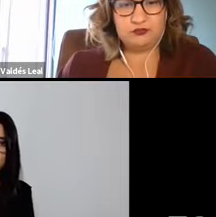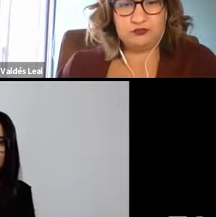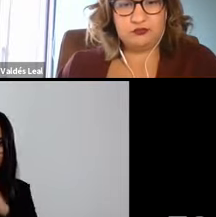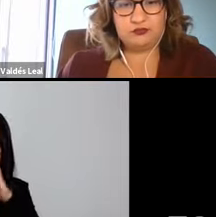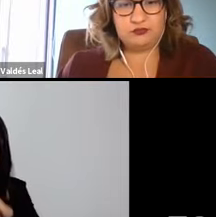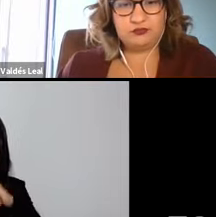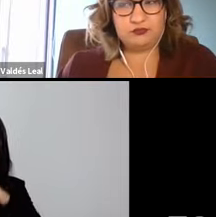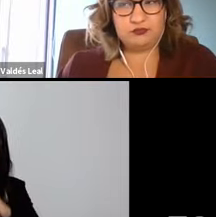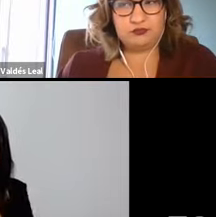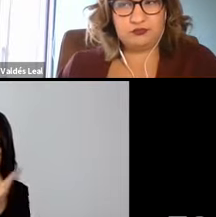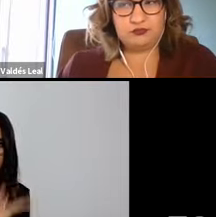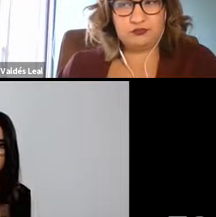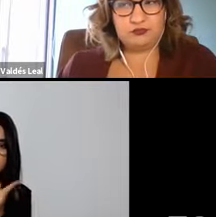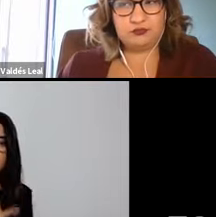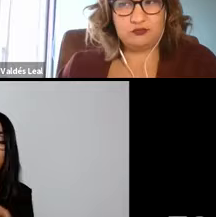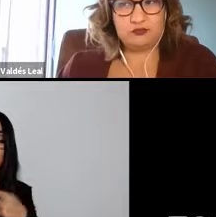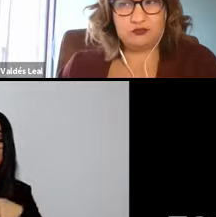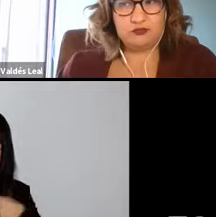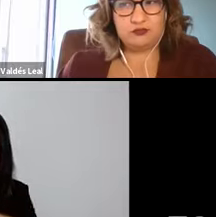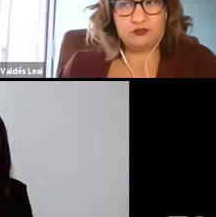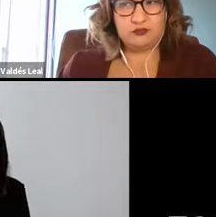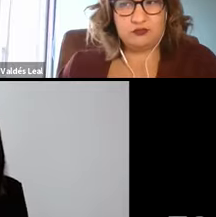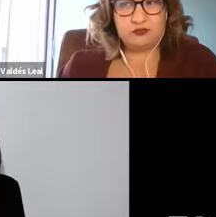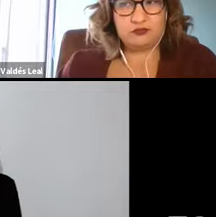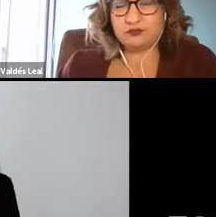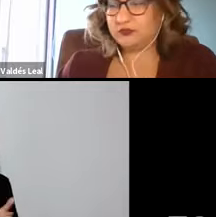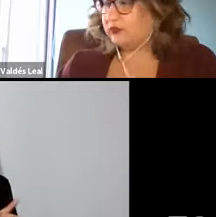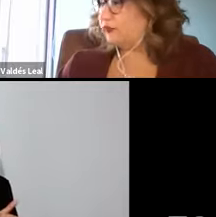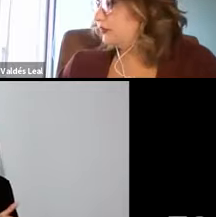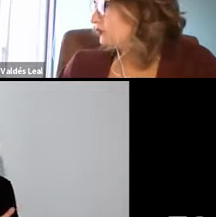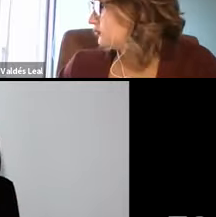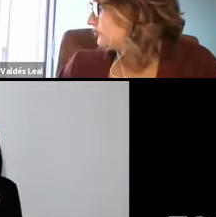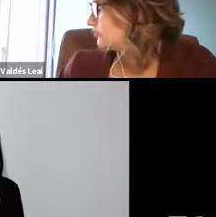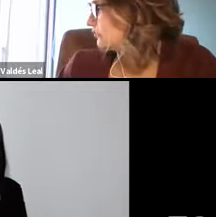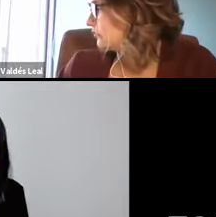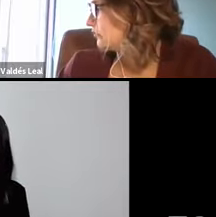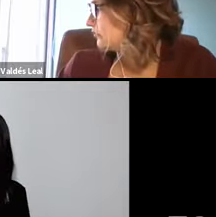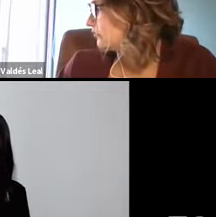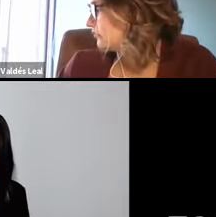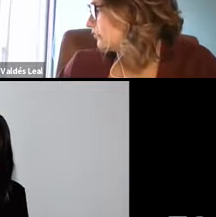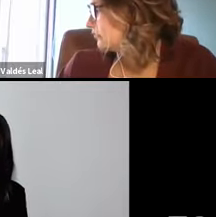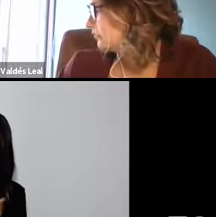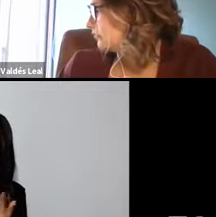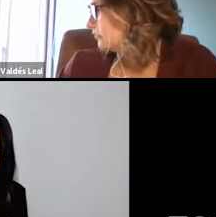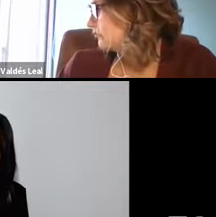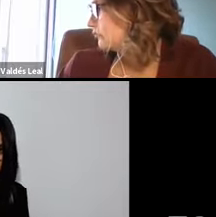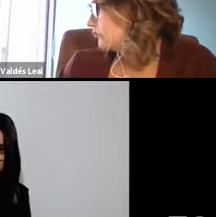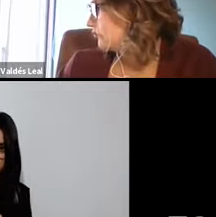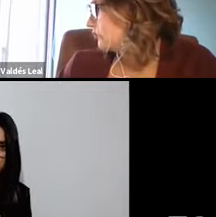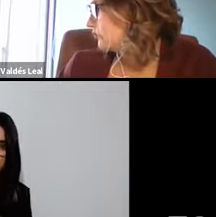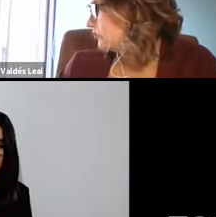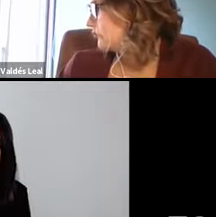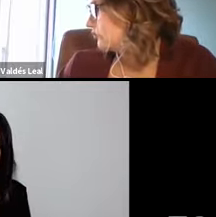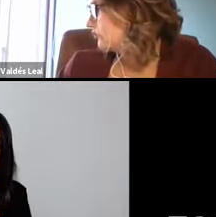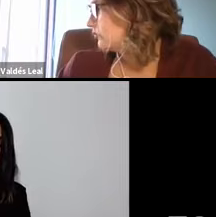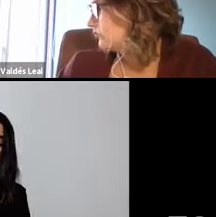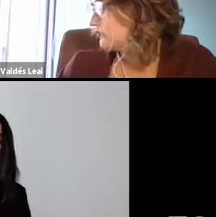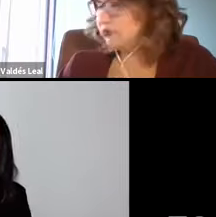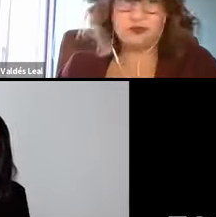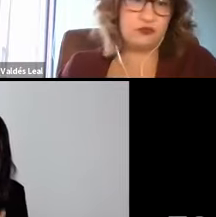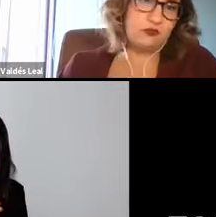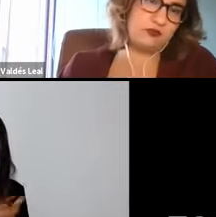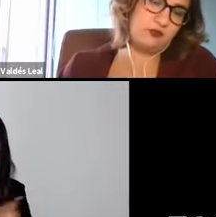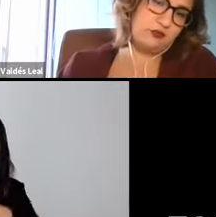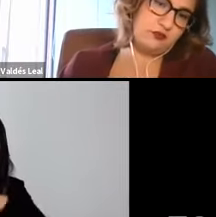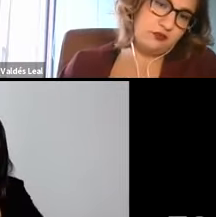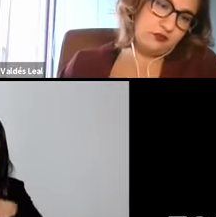llegar el personal de la Suprema Corte. Y bueno, empezaremos, como les decía, con intervenciones de